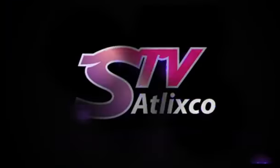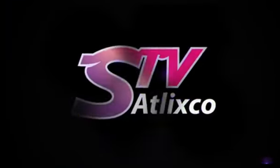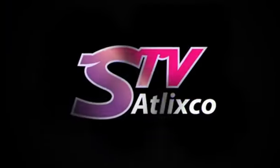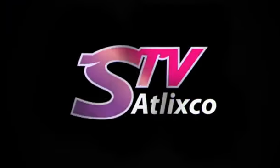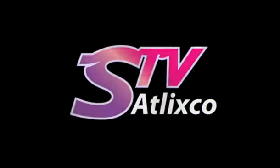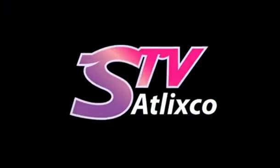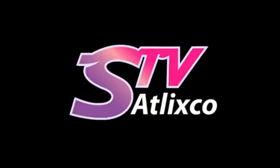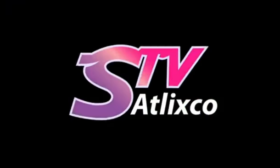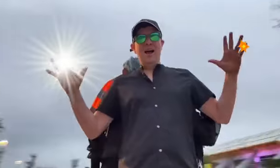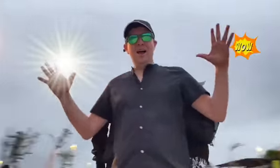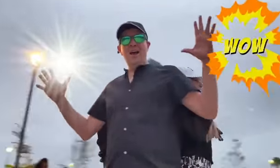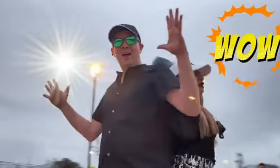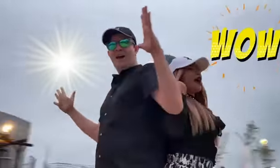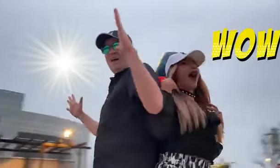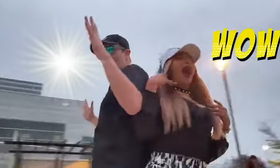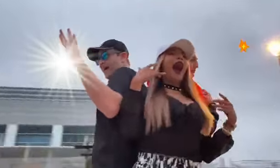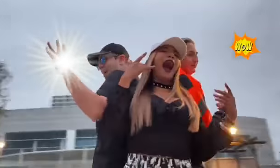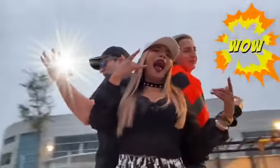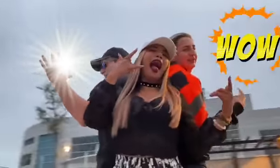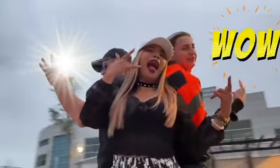de Atlixco.